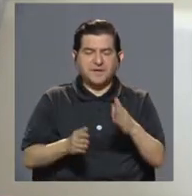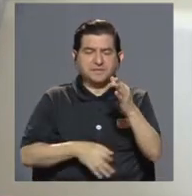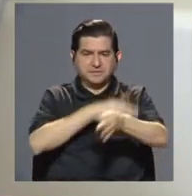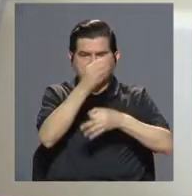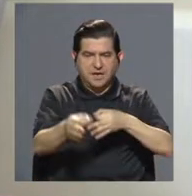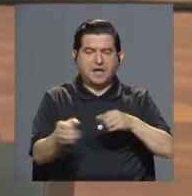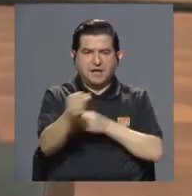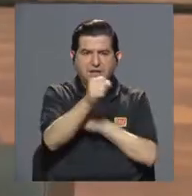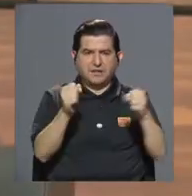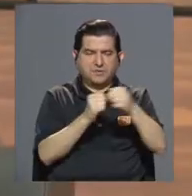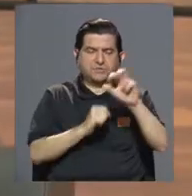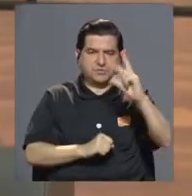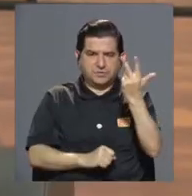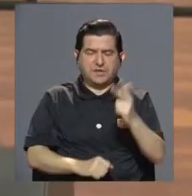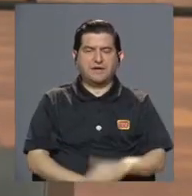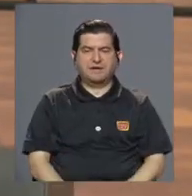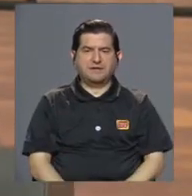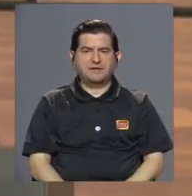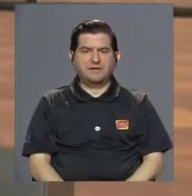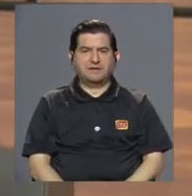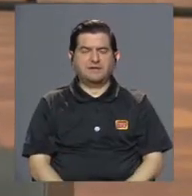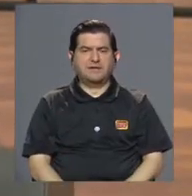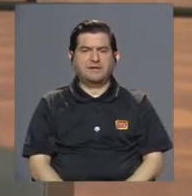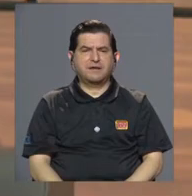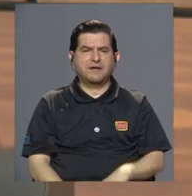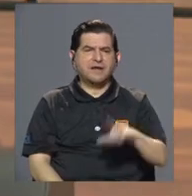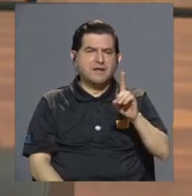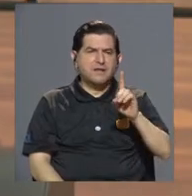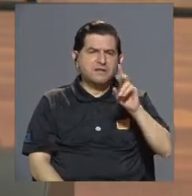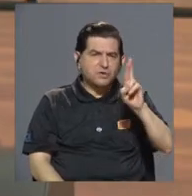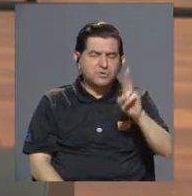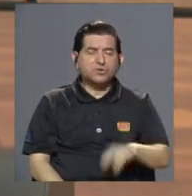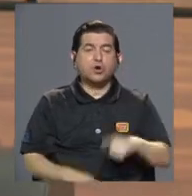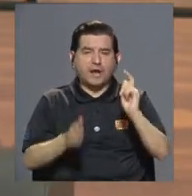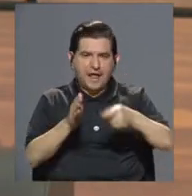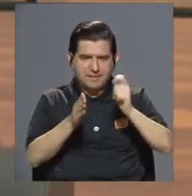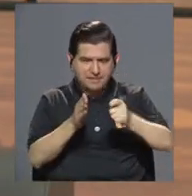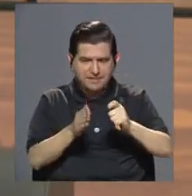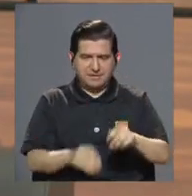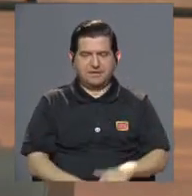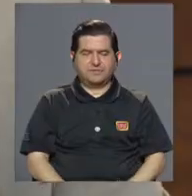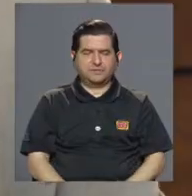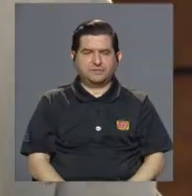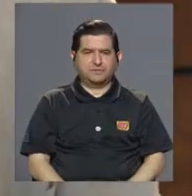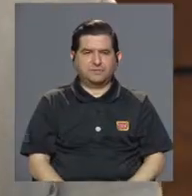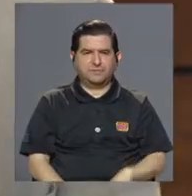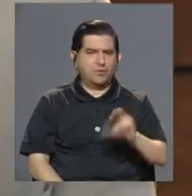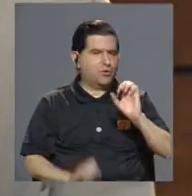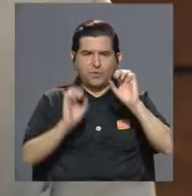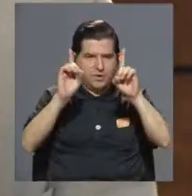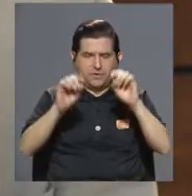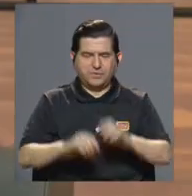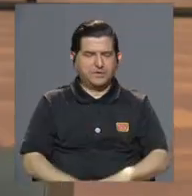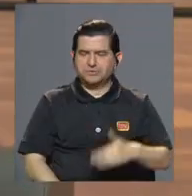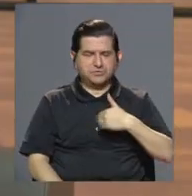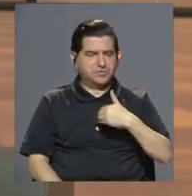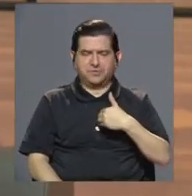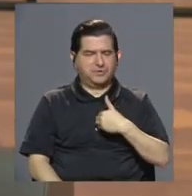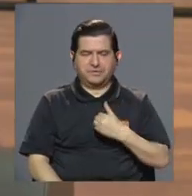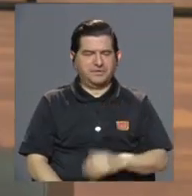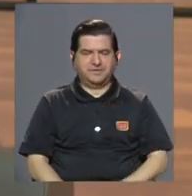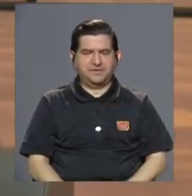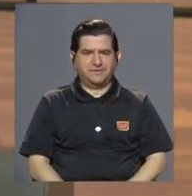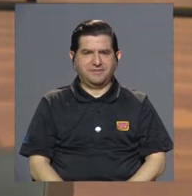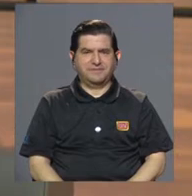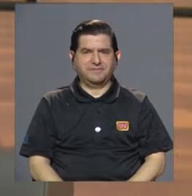Tercera, doctor en educación. En derecho. En derecho también. Bueno, en educación no tengo el gusto, ya